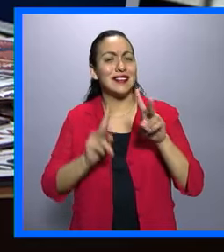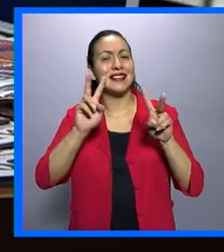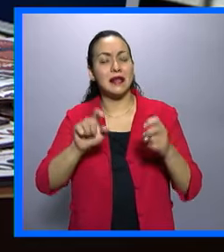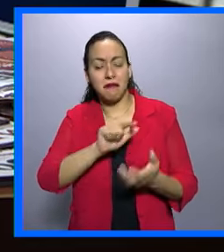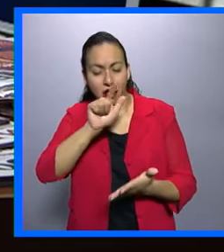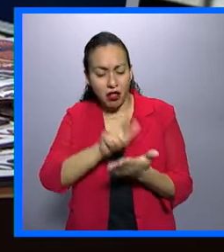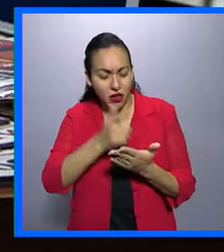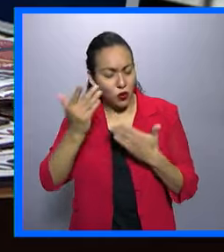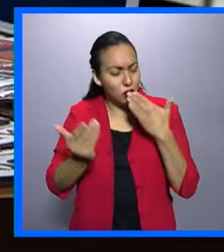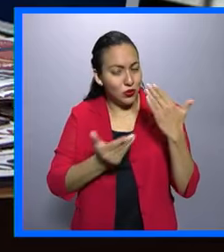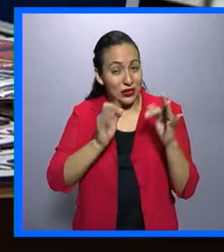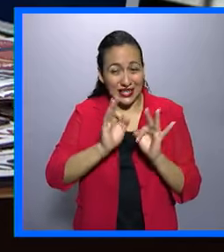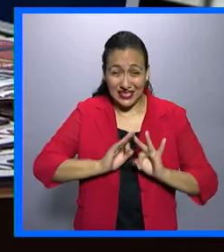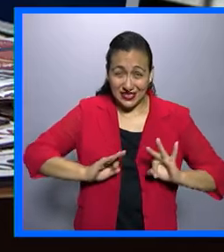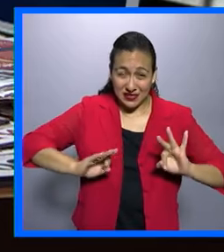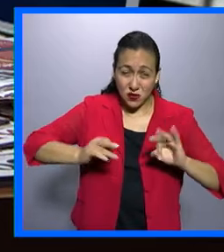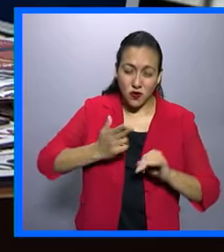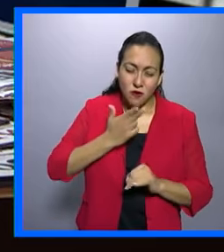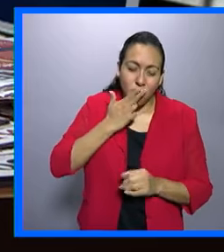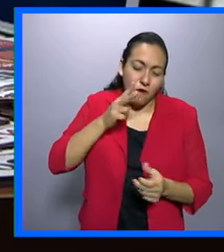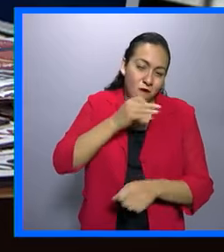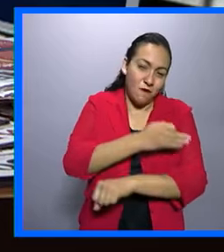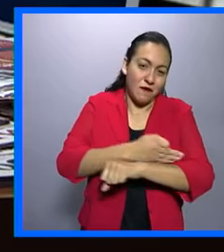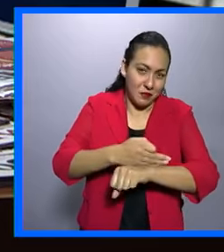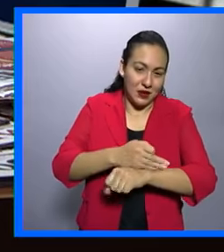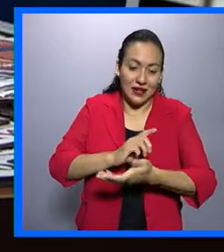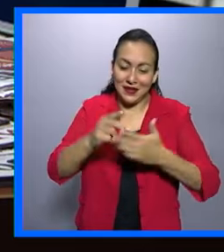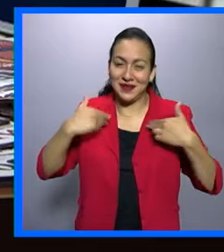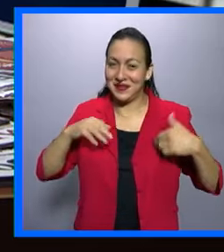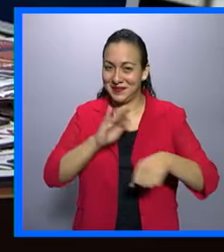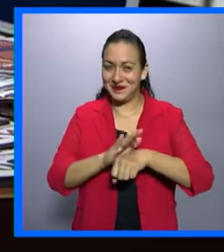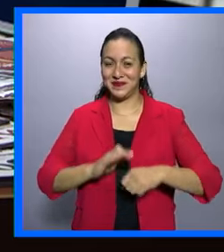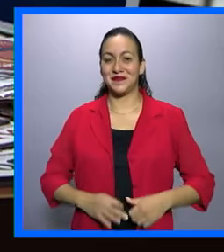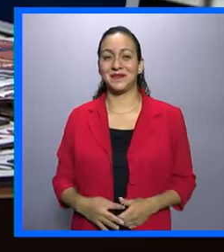la importancia de la familia y la defensa de los derechos humanos.